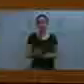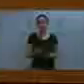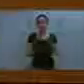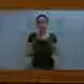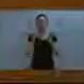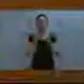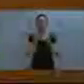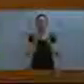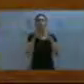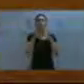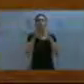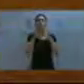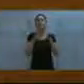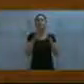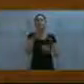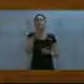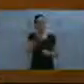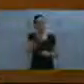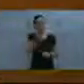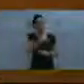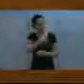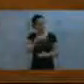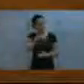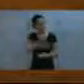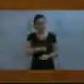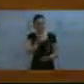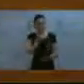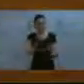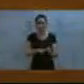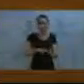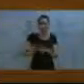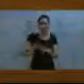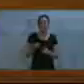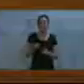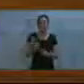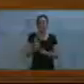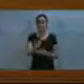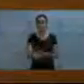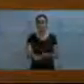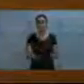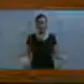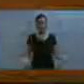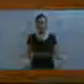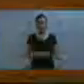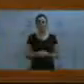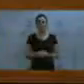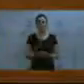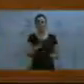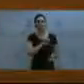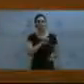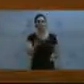grupos parlamentarios tienen en ese consejo un representante. Incluso el señor de Rueda estuvo invitado al Consejo Asesor de